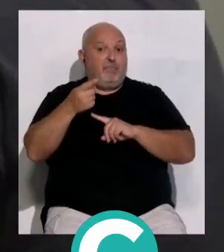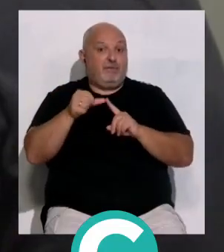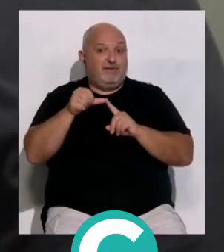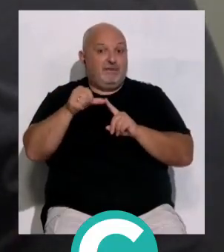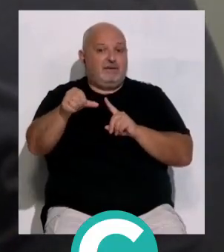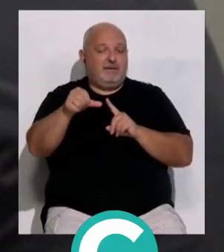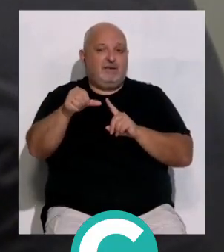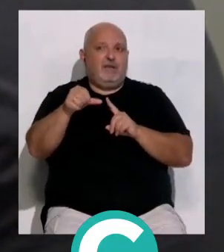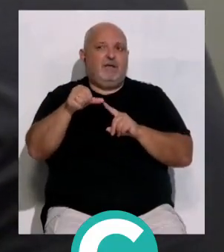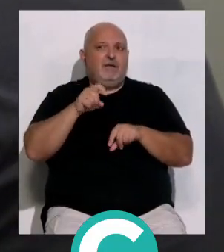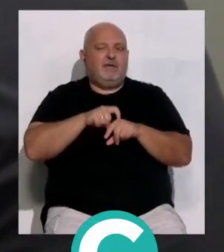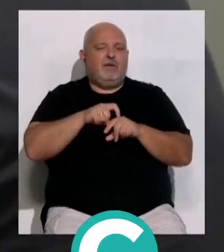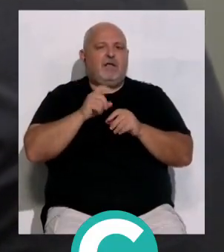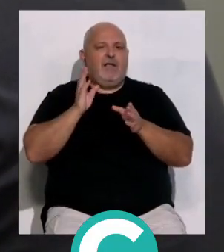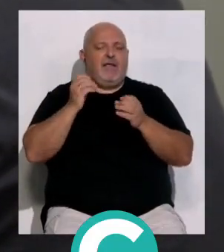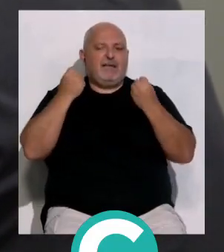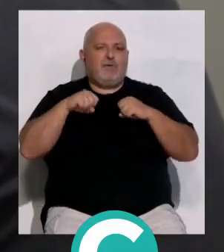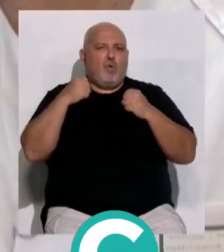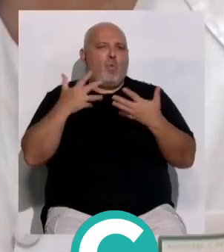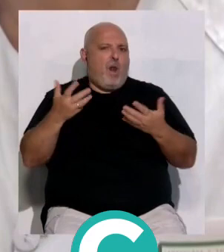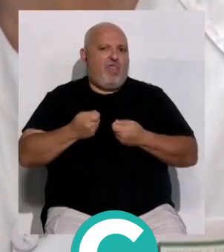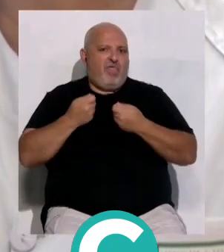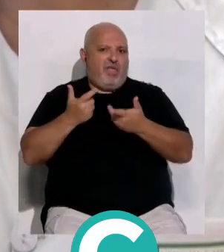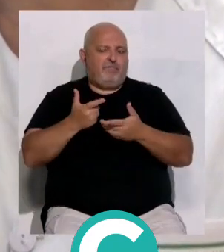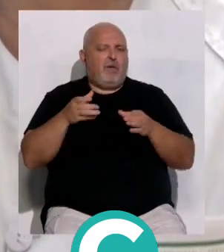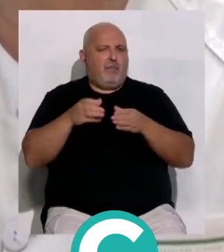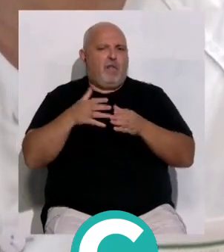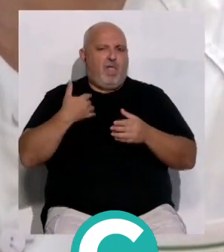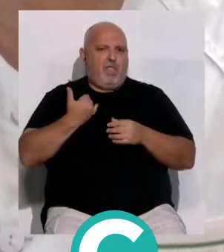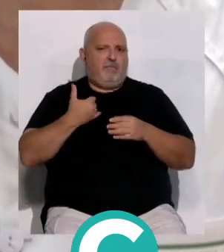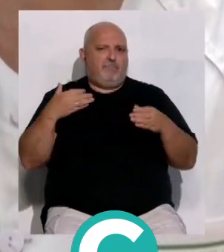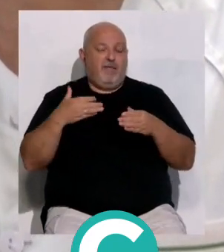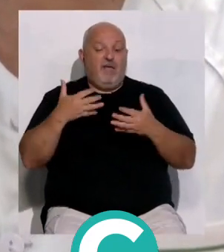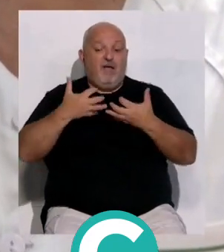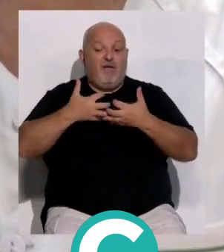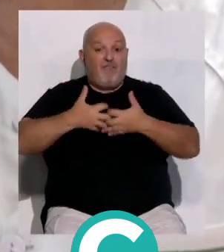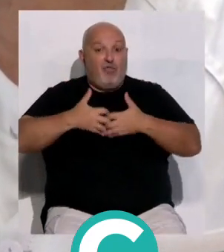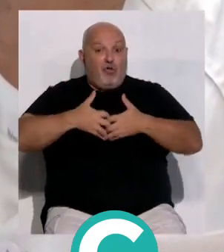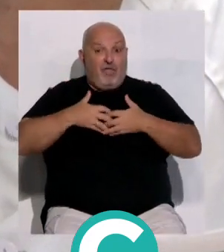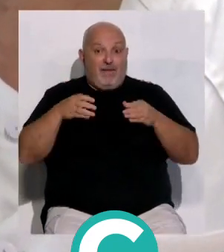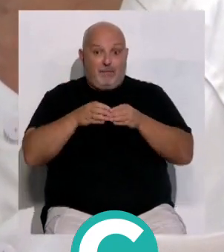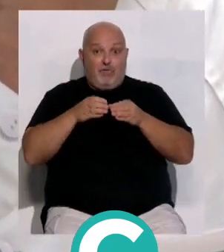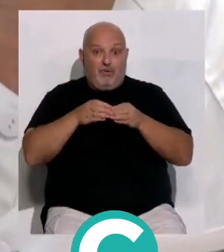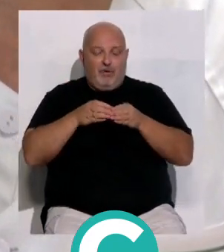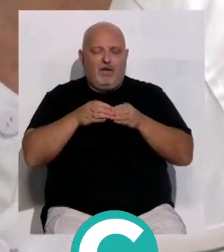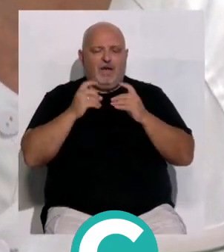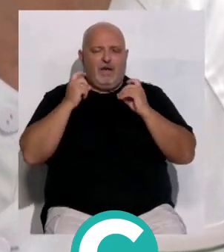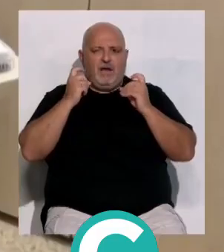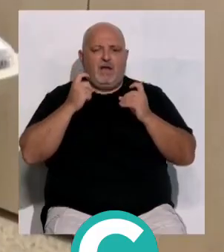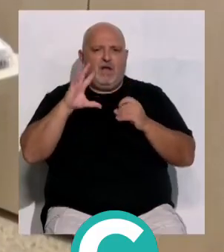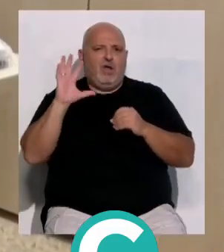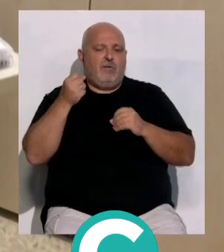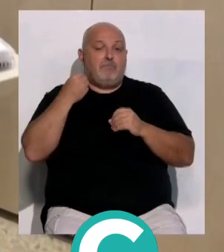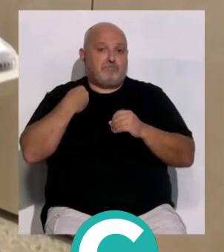depender el tipo de entrenamiento que realice. Somos un equipo y la función del equipo es intentar